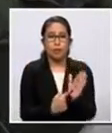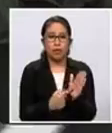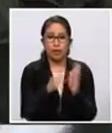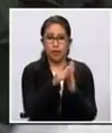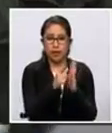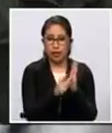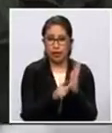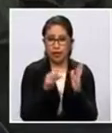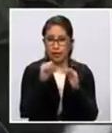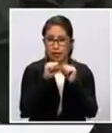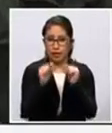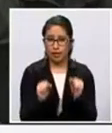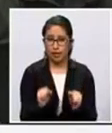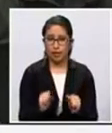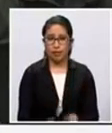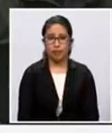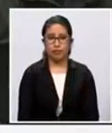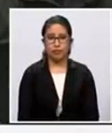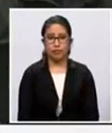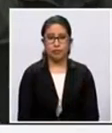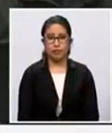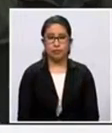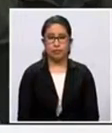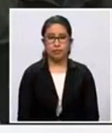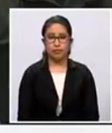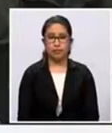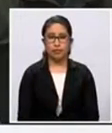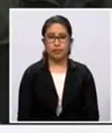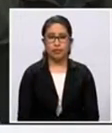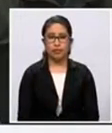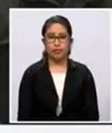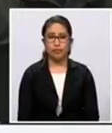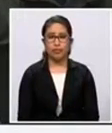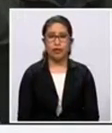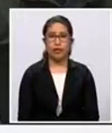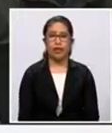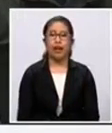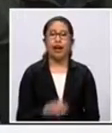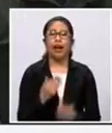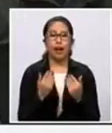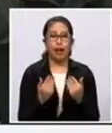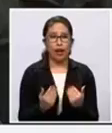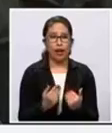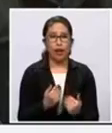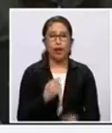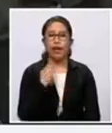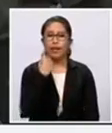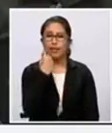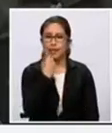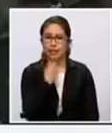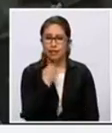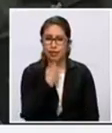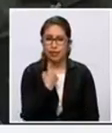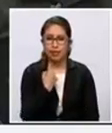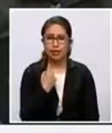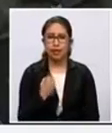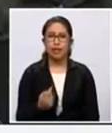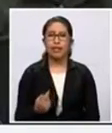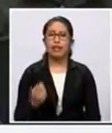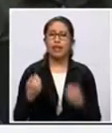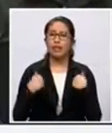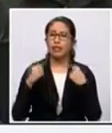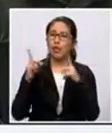para tener los que van a percibir el bono universal. Ahora, tenemos